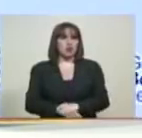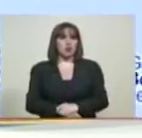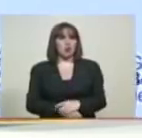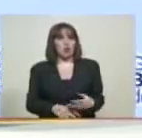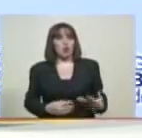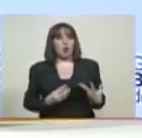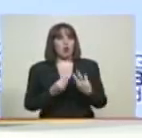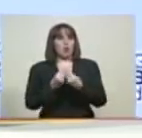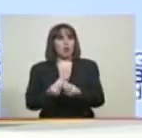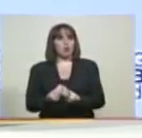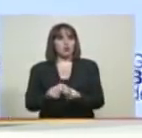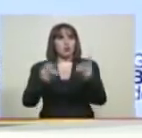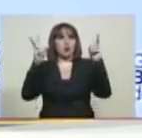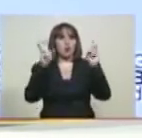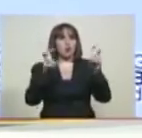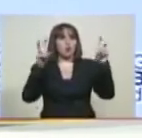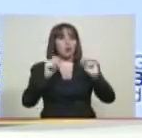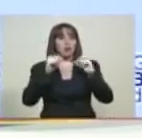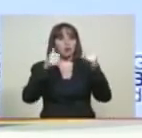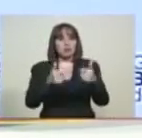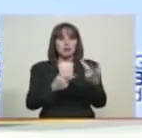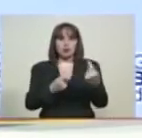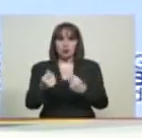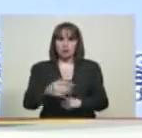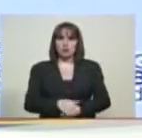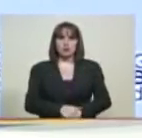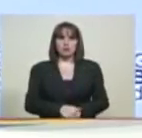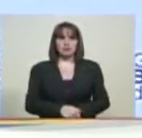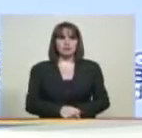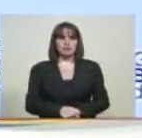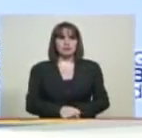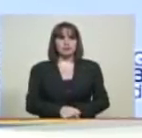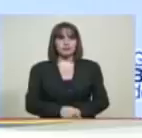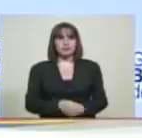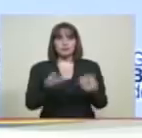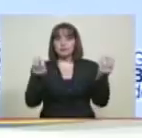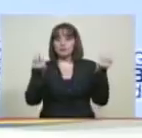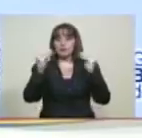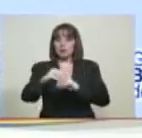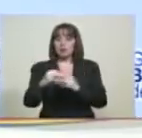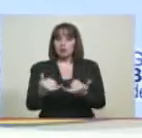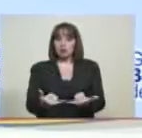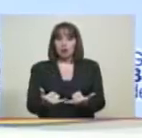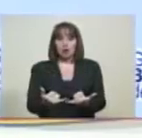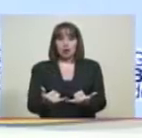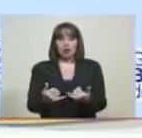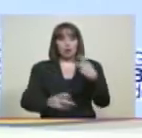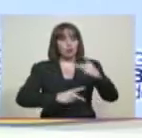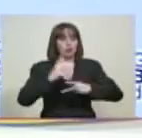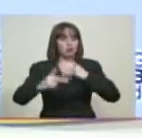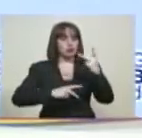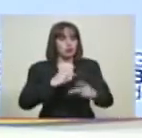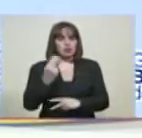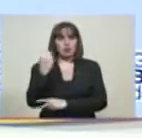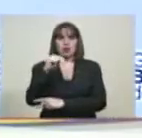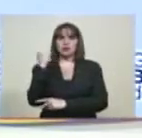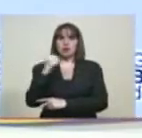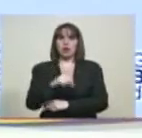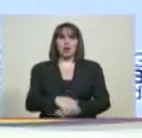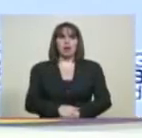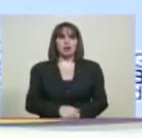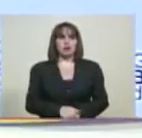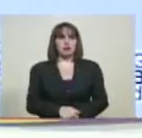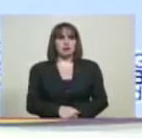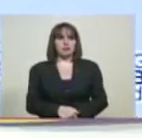acompañamiento para el nuevo comienzo económico y el acuerdo productivo nacional este fondo